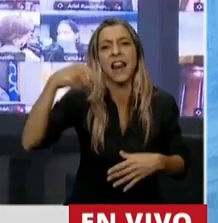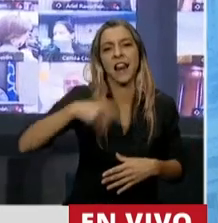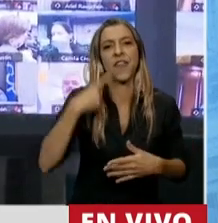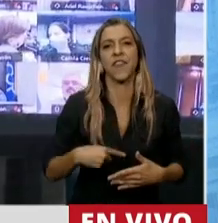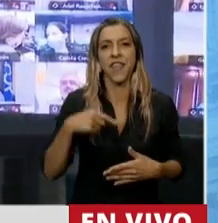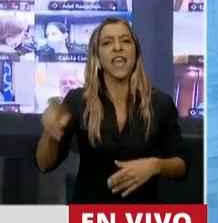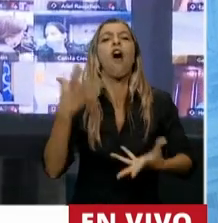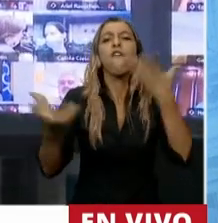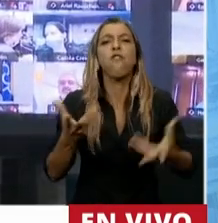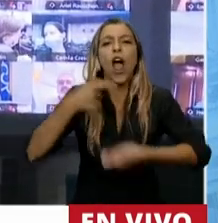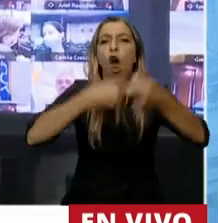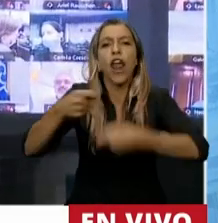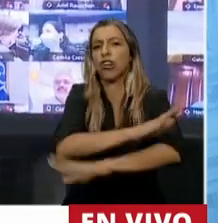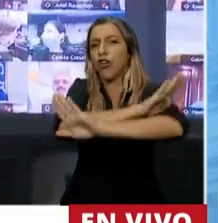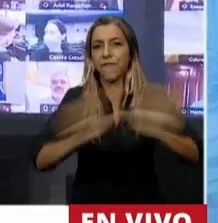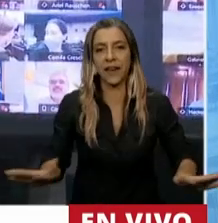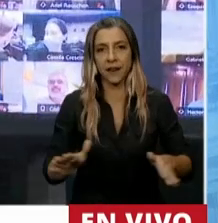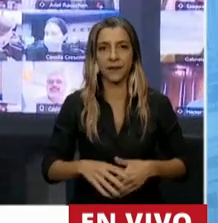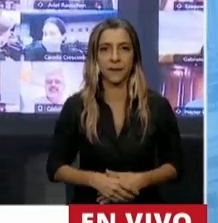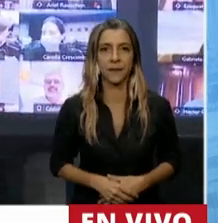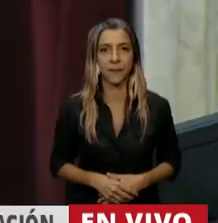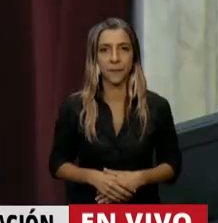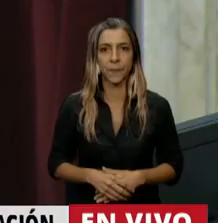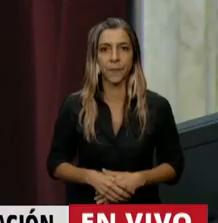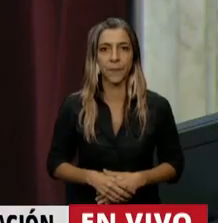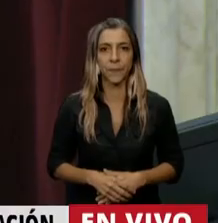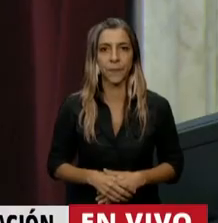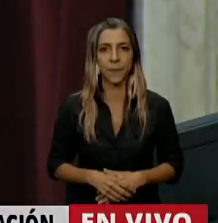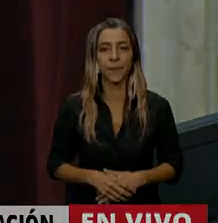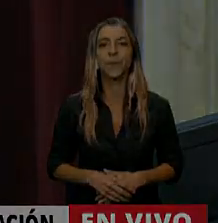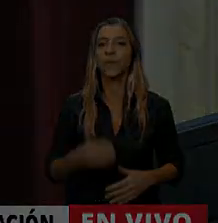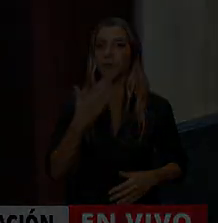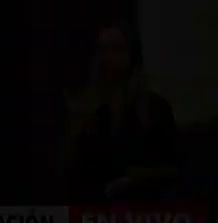Gracias. Gracias, diputado.